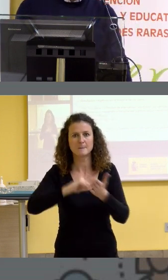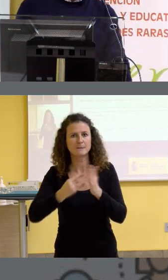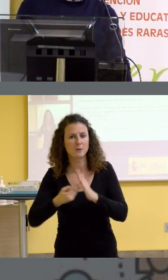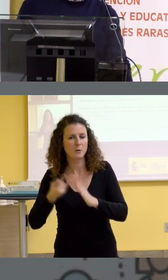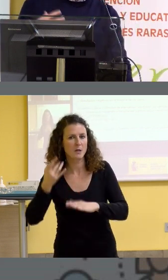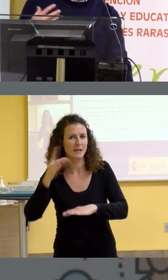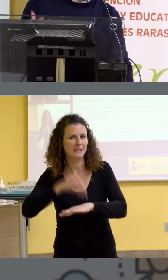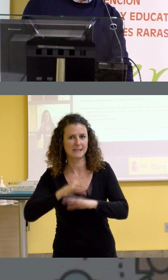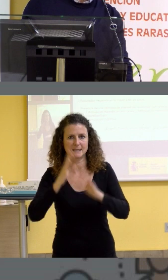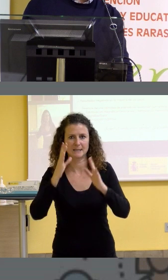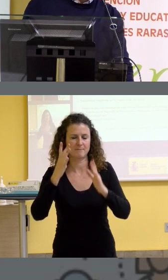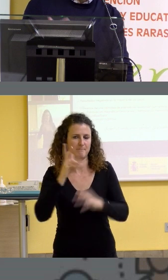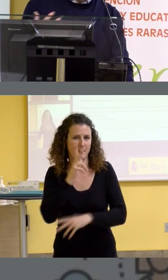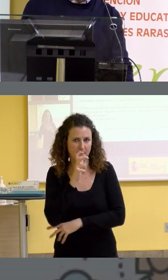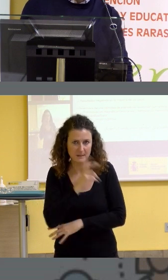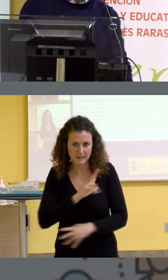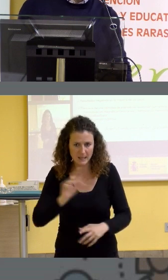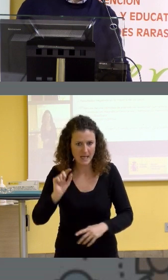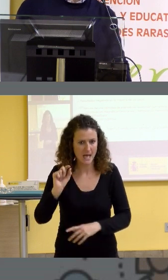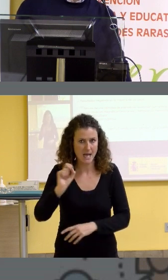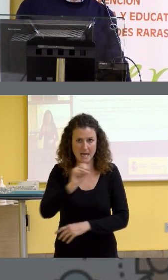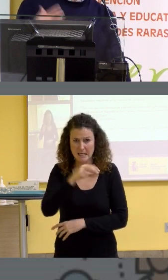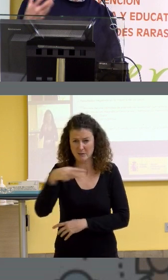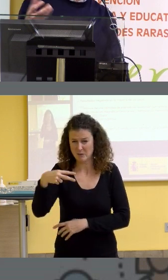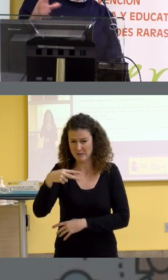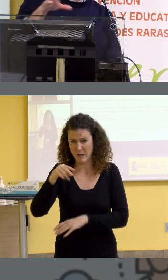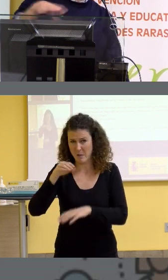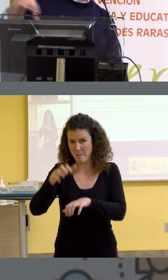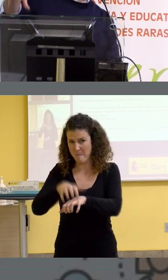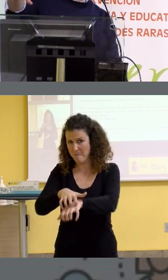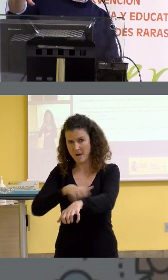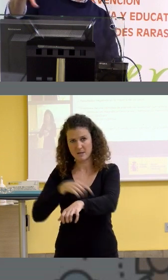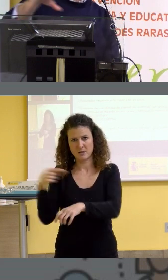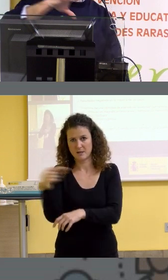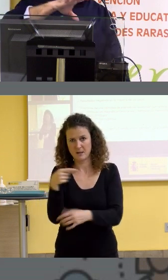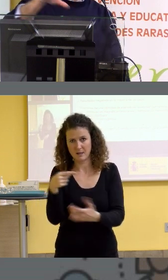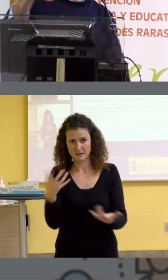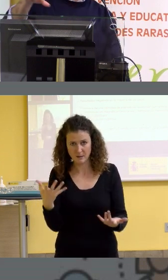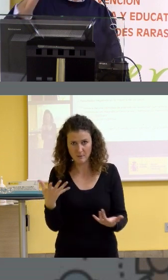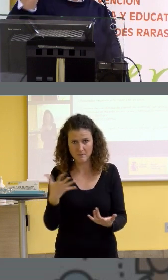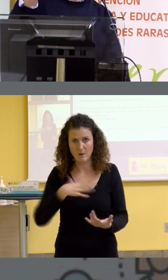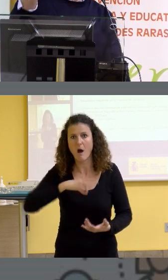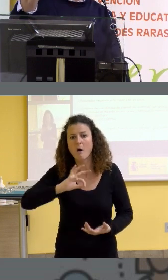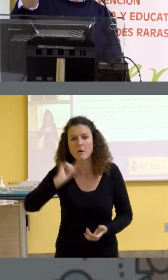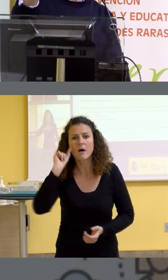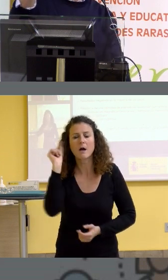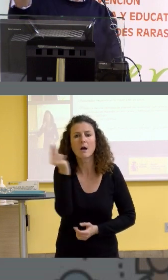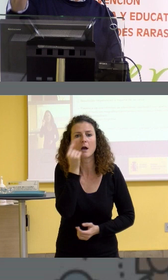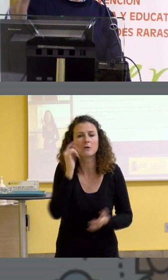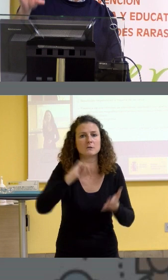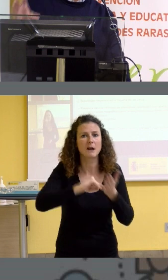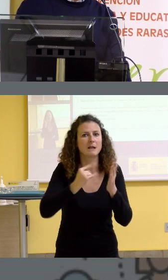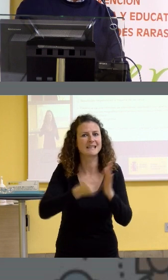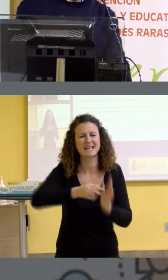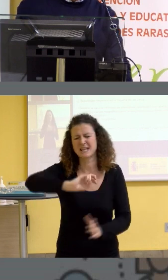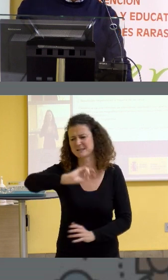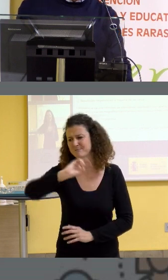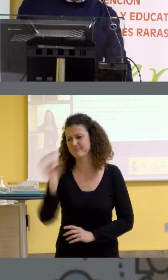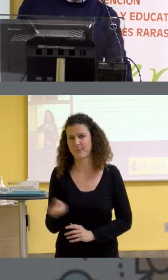terribles, los resultados son negativos en la mayoría de los casos y a pesar de ellos, tú puedes encontrar una infinidad de técnicas que ahí están.